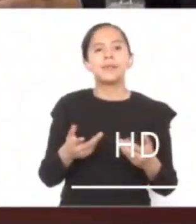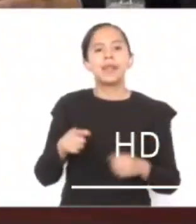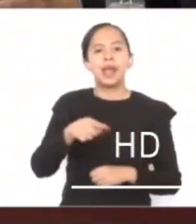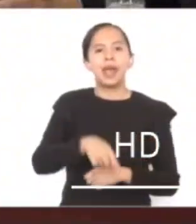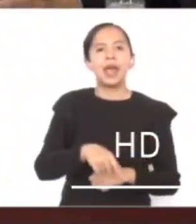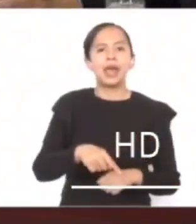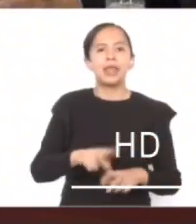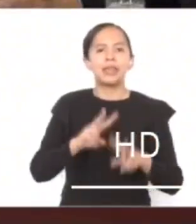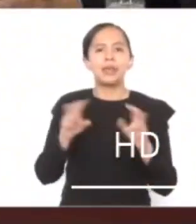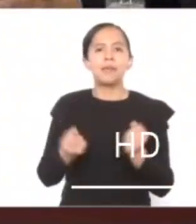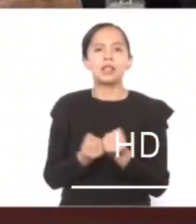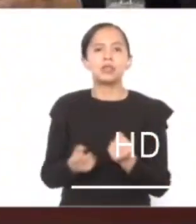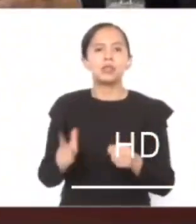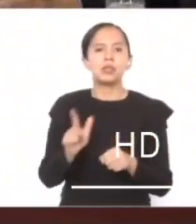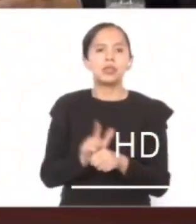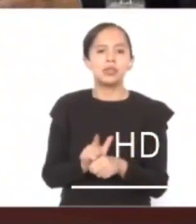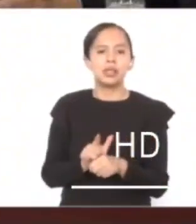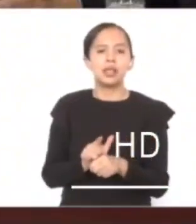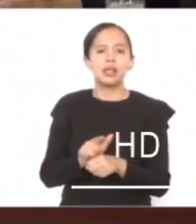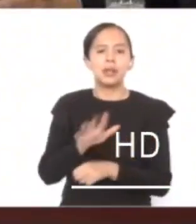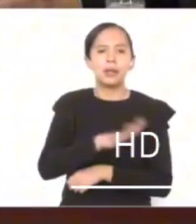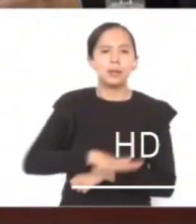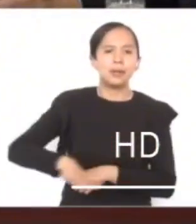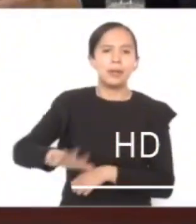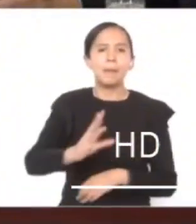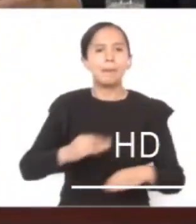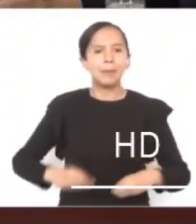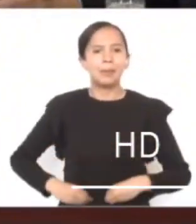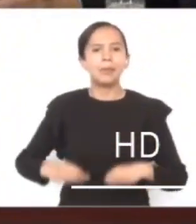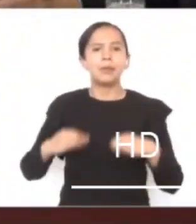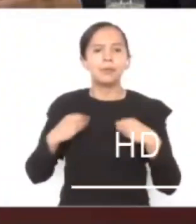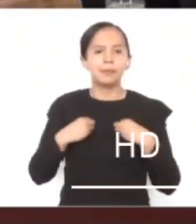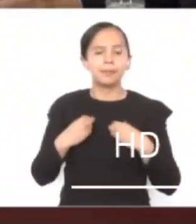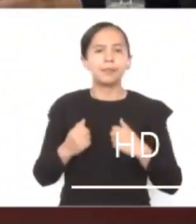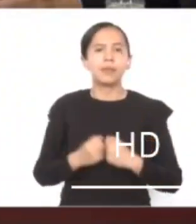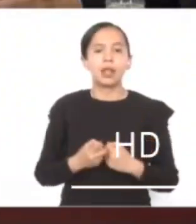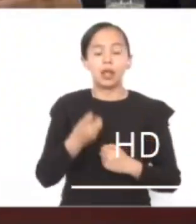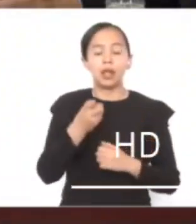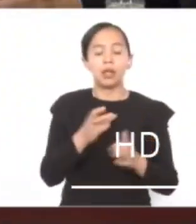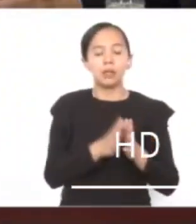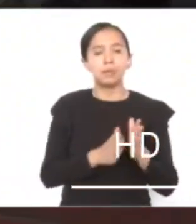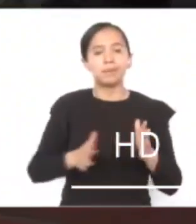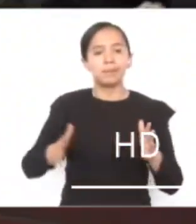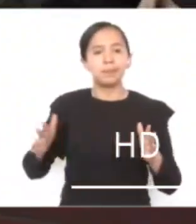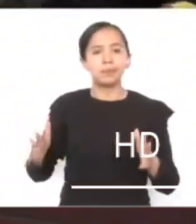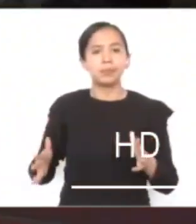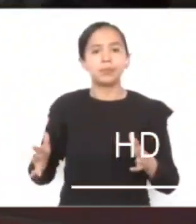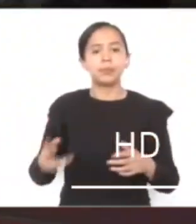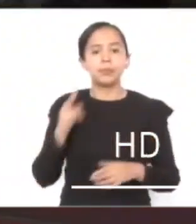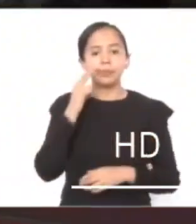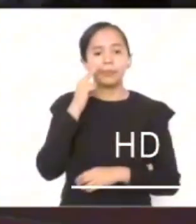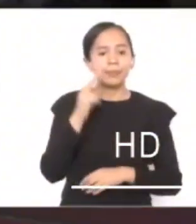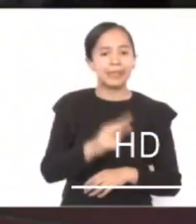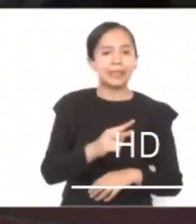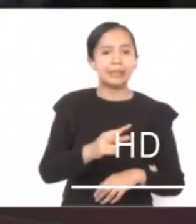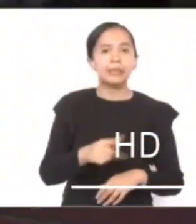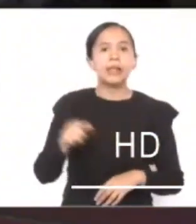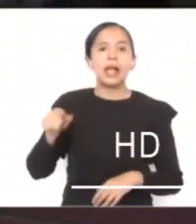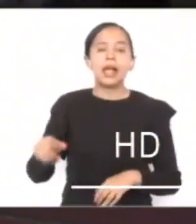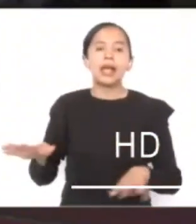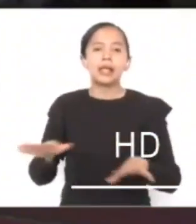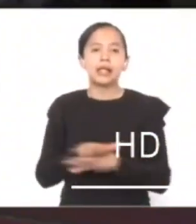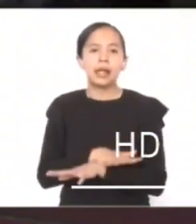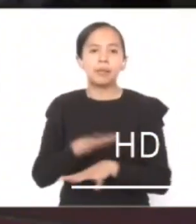social del hábitat y de la vivienda. Estos procesos, además, han generado cambios